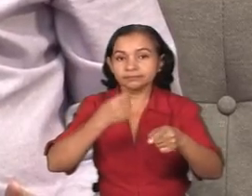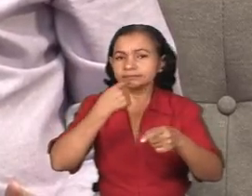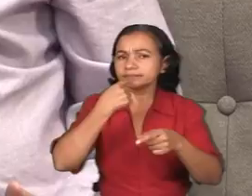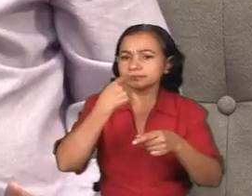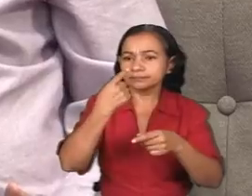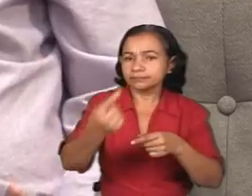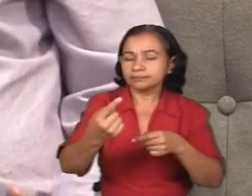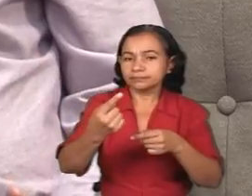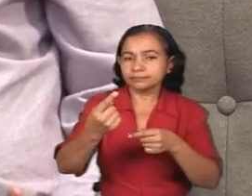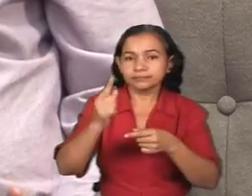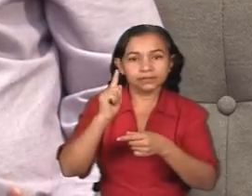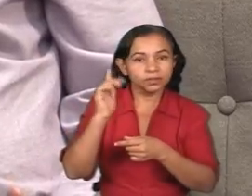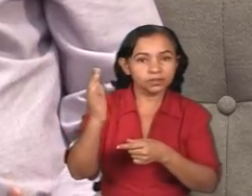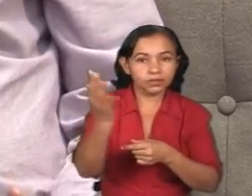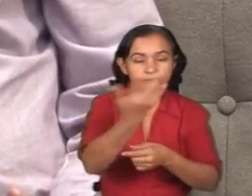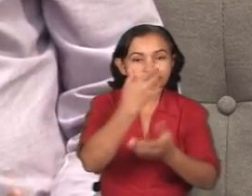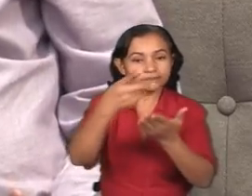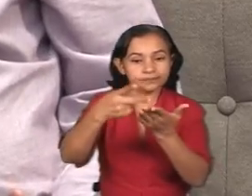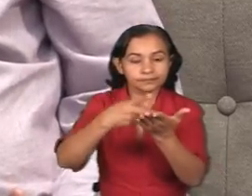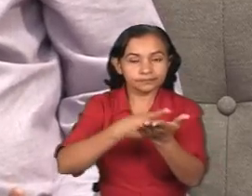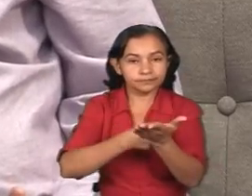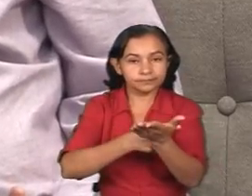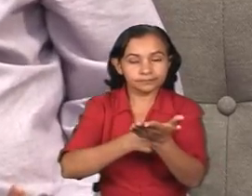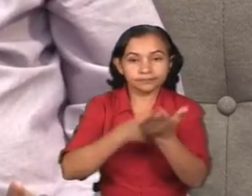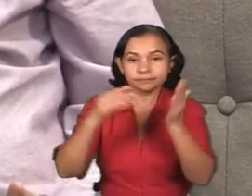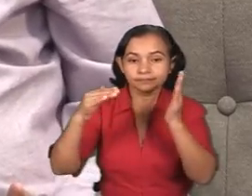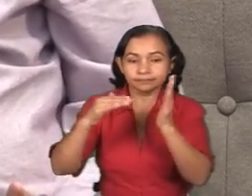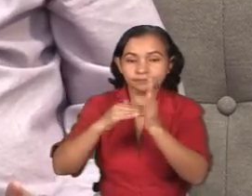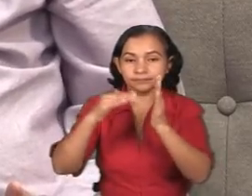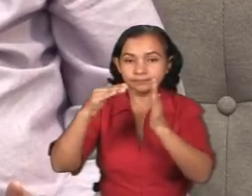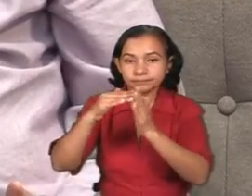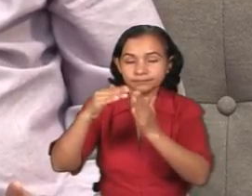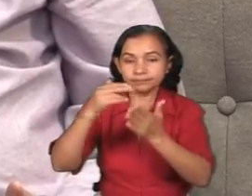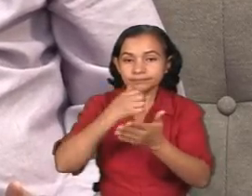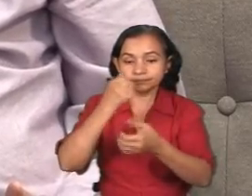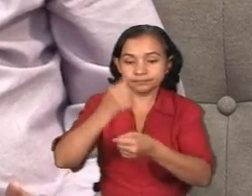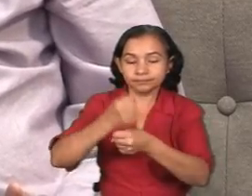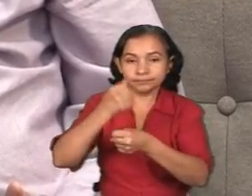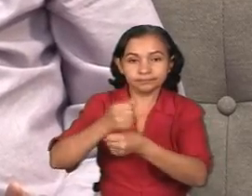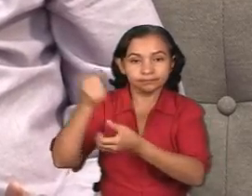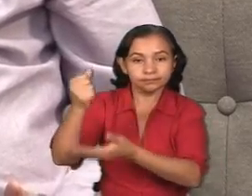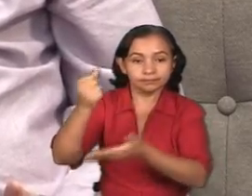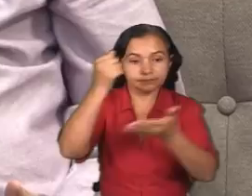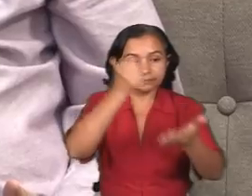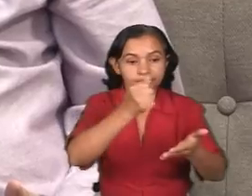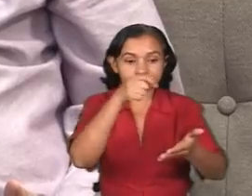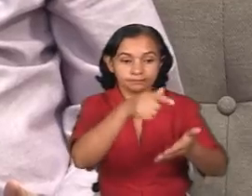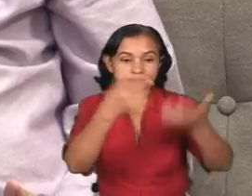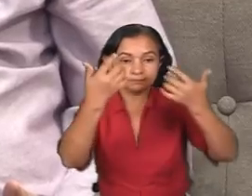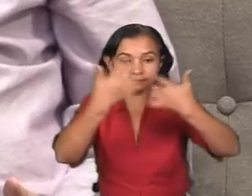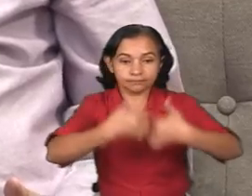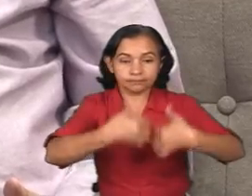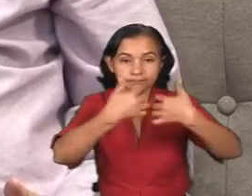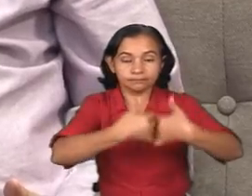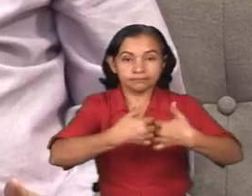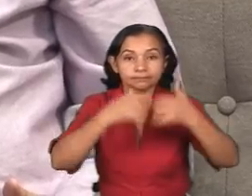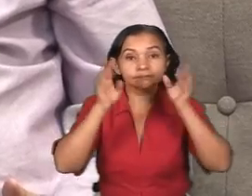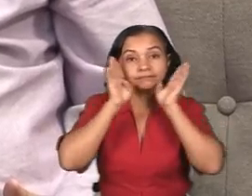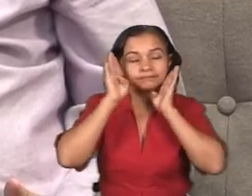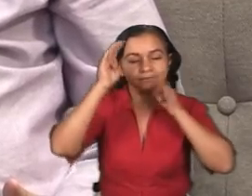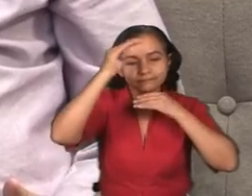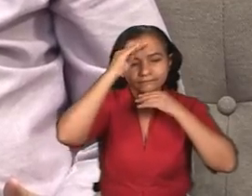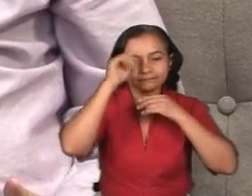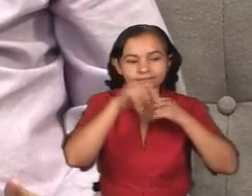aquí que todos estos proyectos, todos estos millones que se ejecutan, son ejecutados por empresas privadas de este país y de